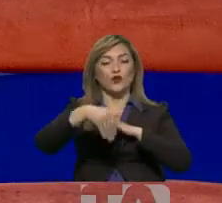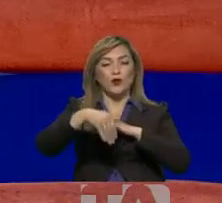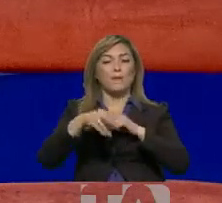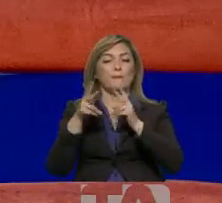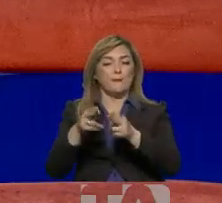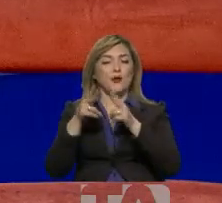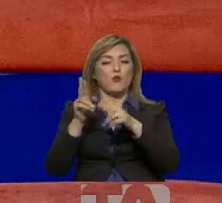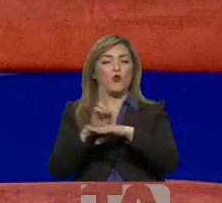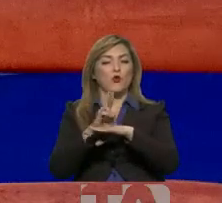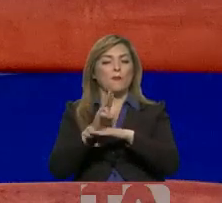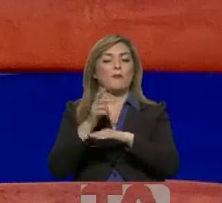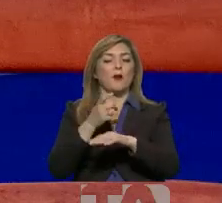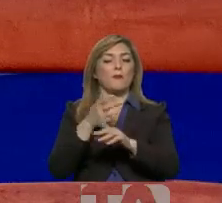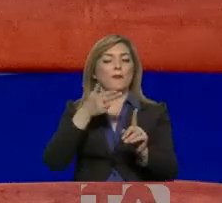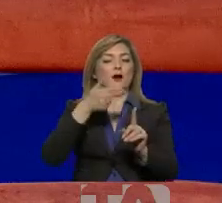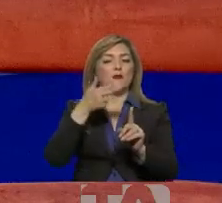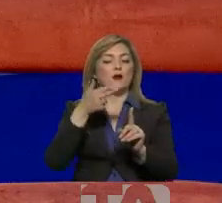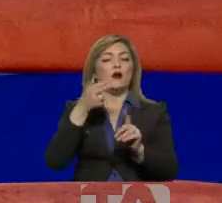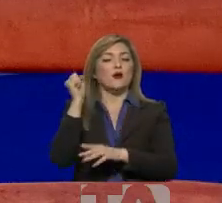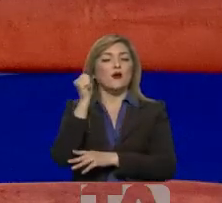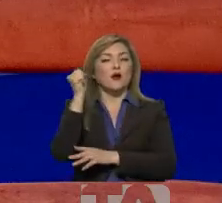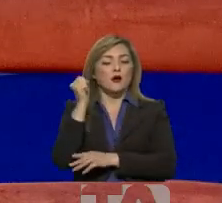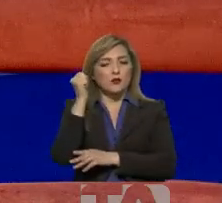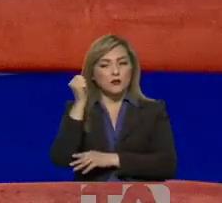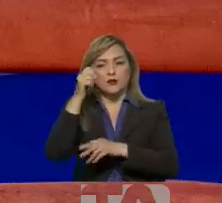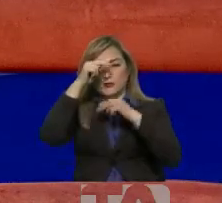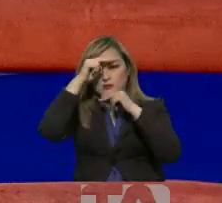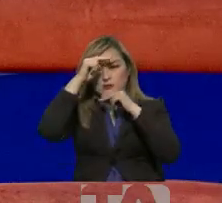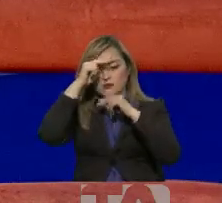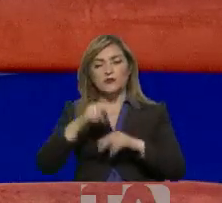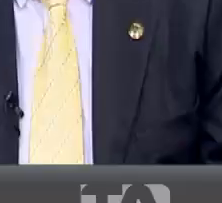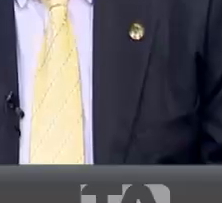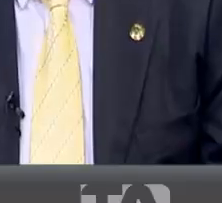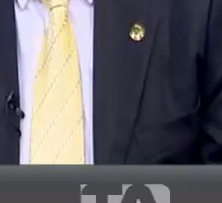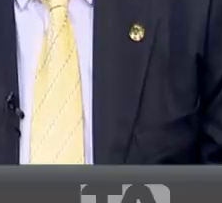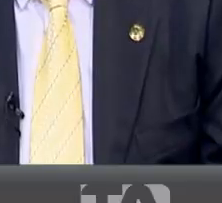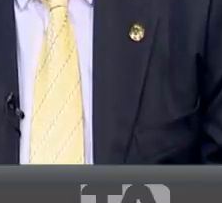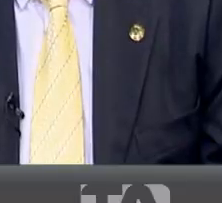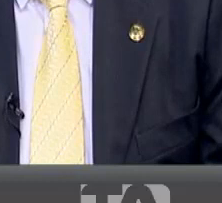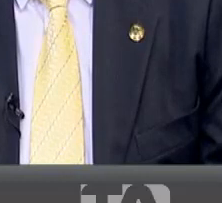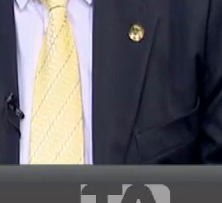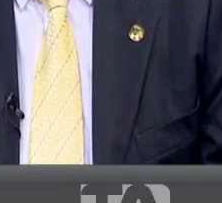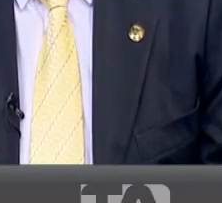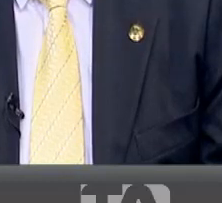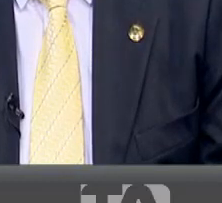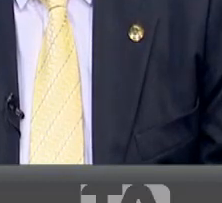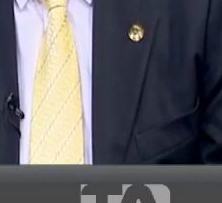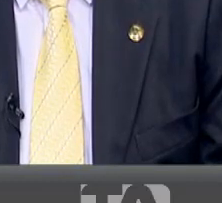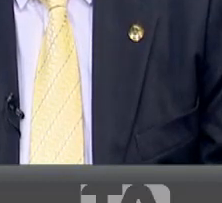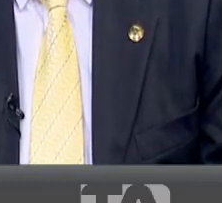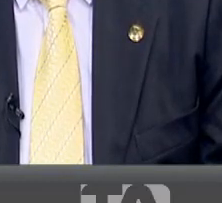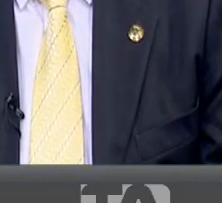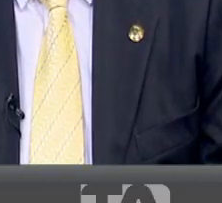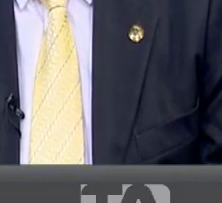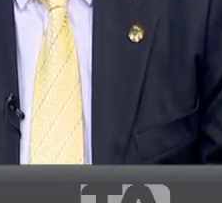la misma que se utilizó para asesinar al presentador Efraín Ruales. Creo que en lo que tiene que ver a los autores materiales, el